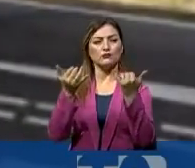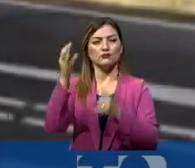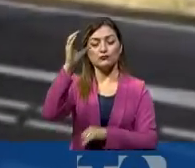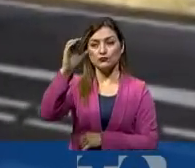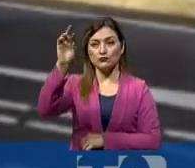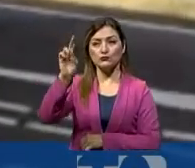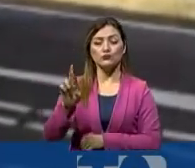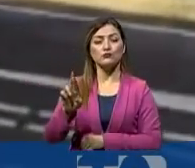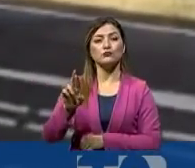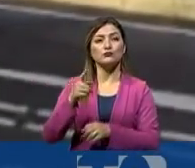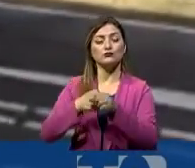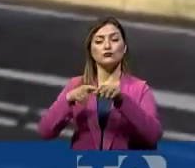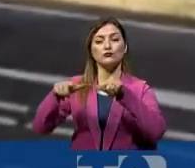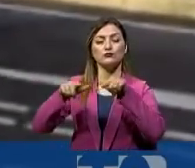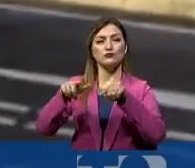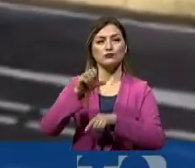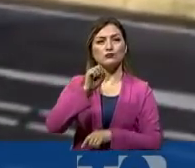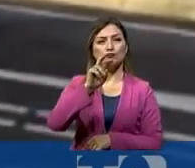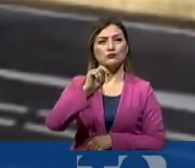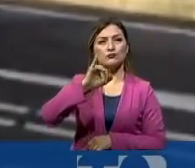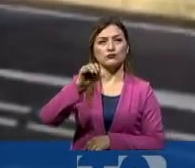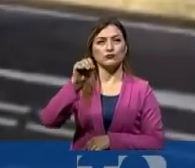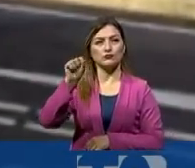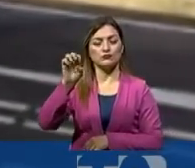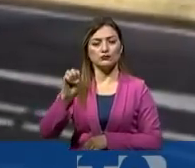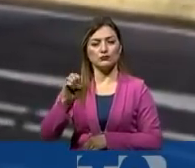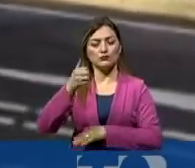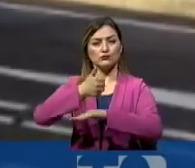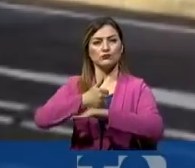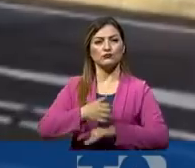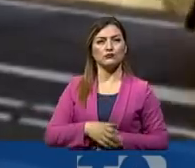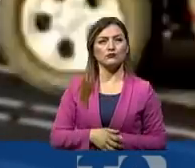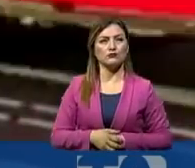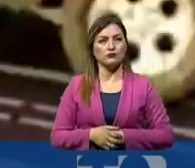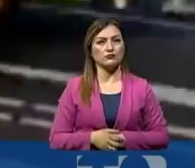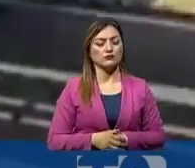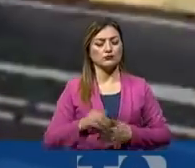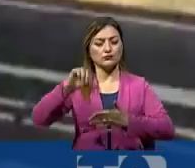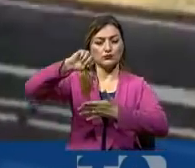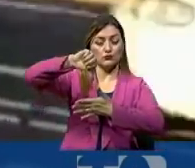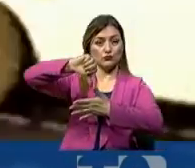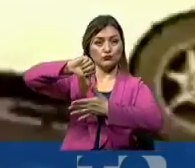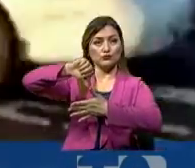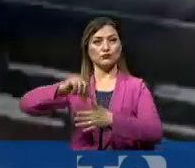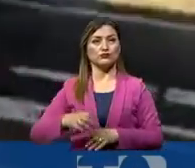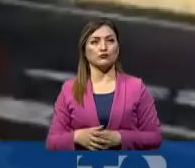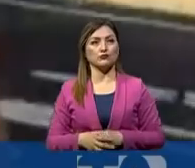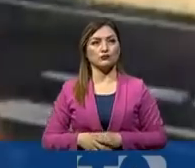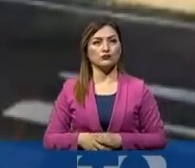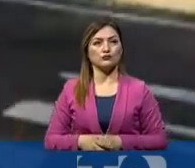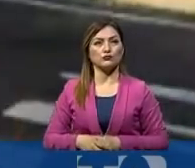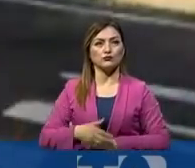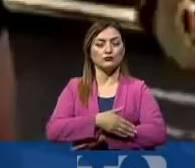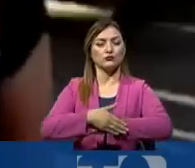Rica. Estamos específicamente en San José, la capital de este país centroamericano. Ustedes pueden ver, me encuentro en la